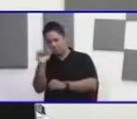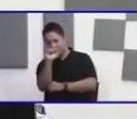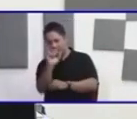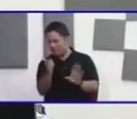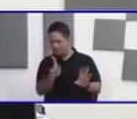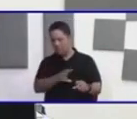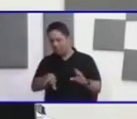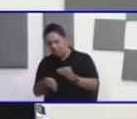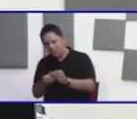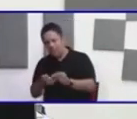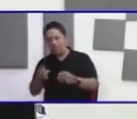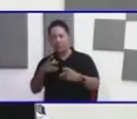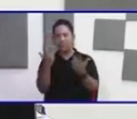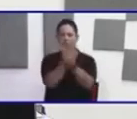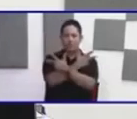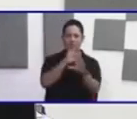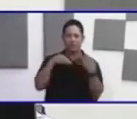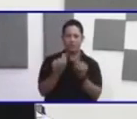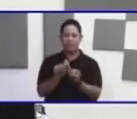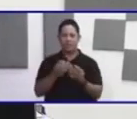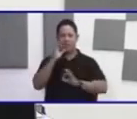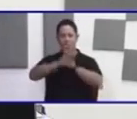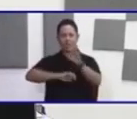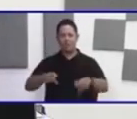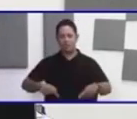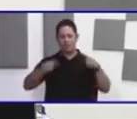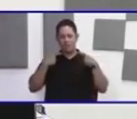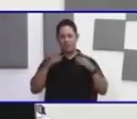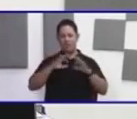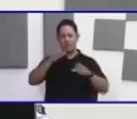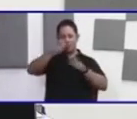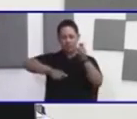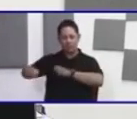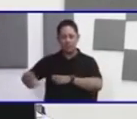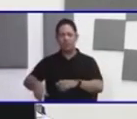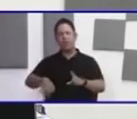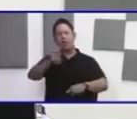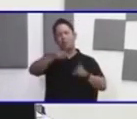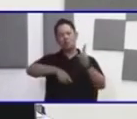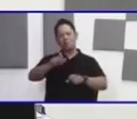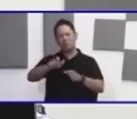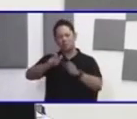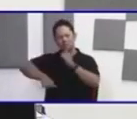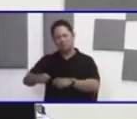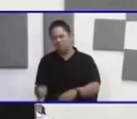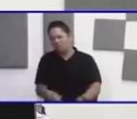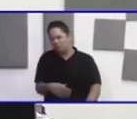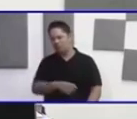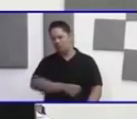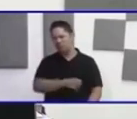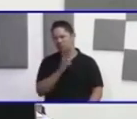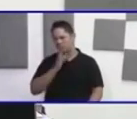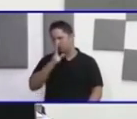vida de nuestros ciudadanos. Pero sin duda, algunas personas se excusan en esto y lo que